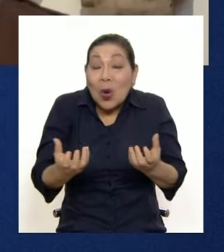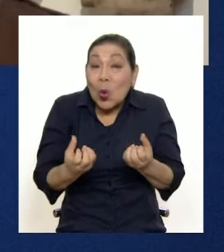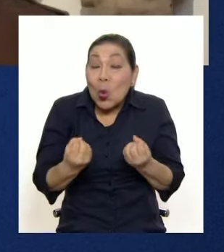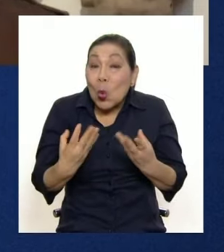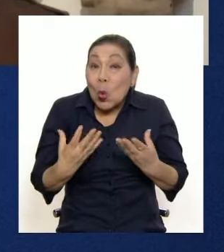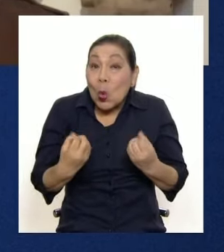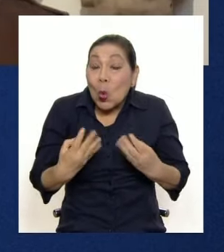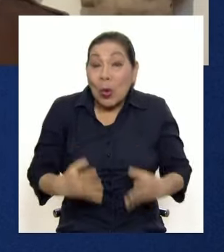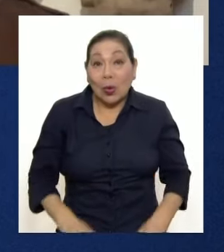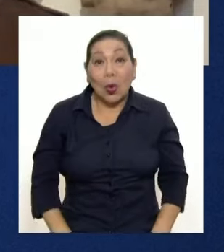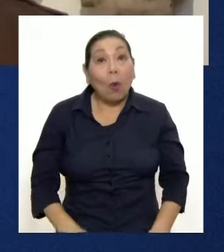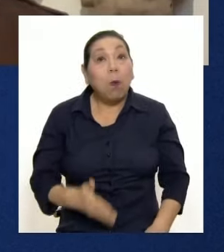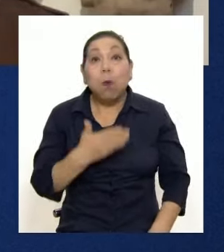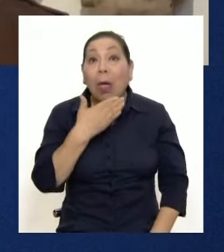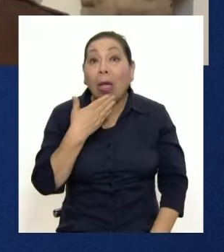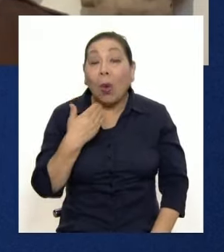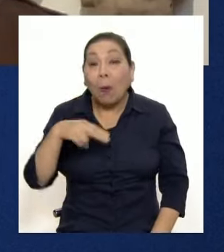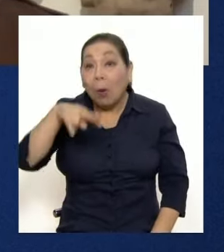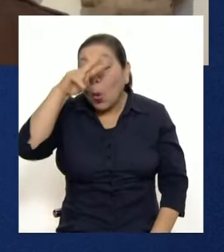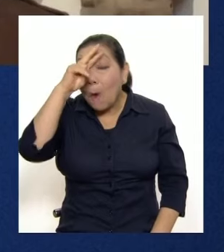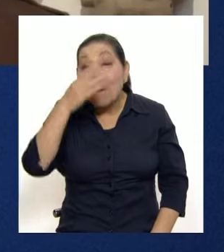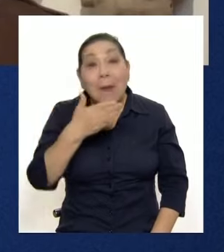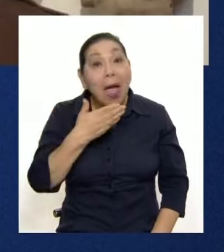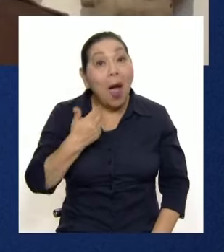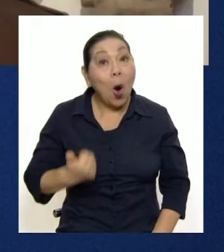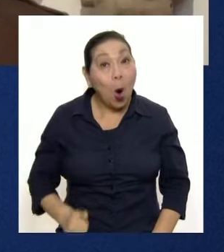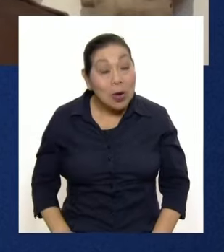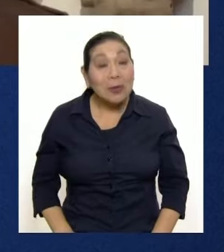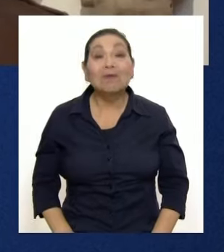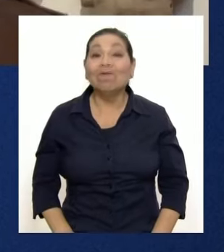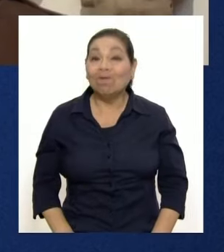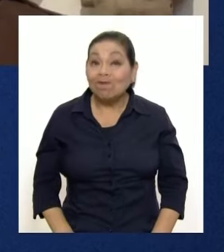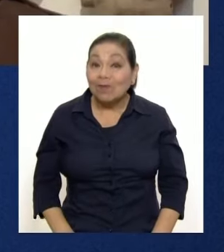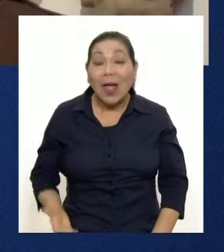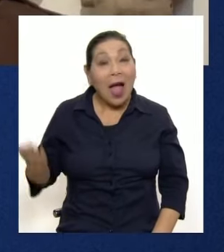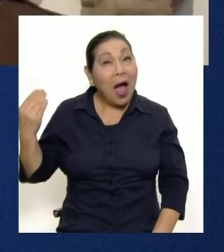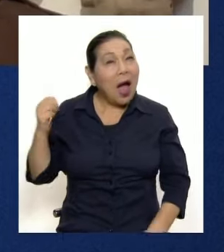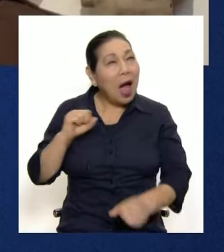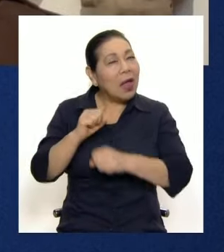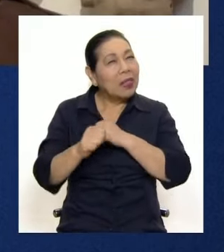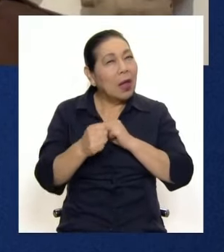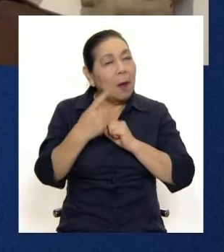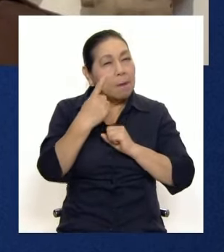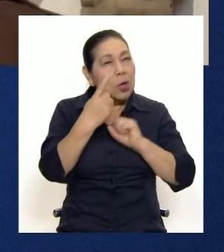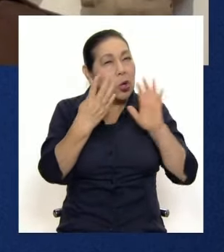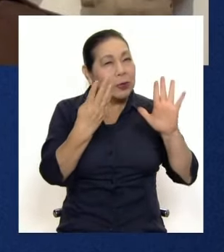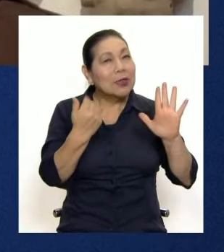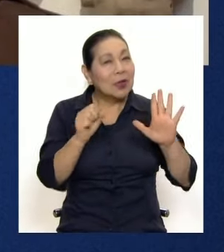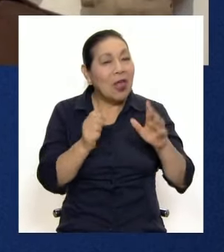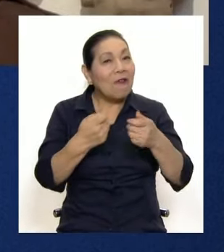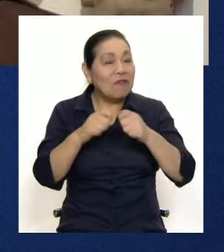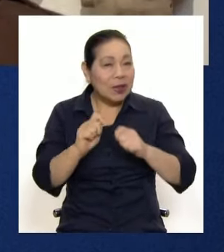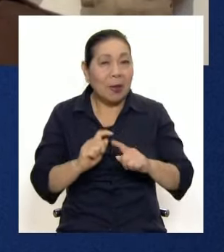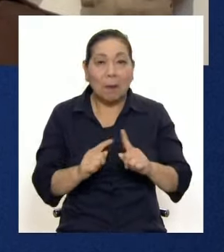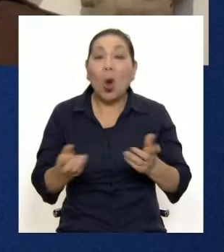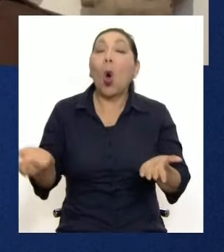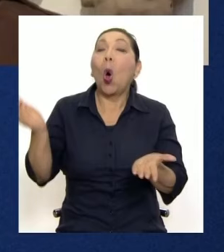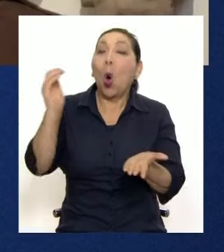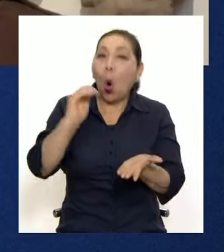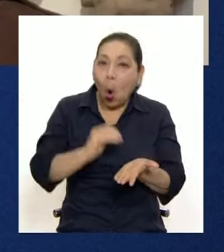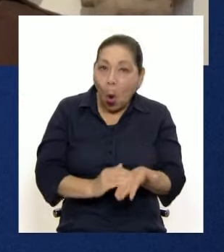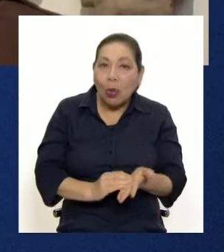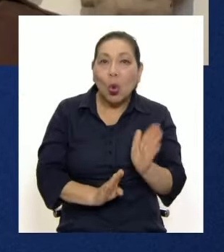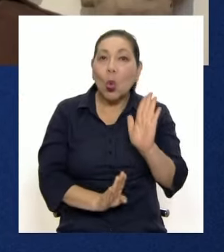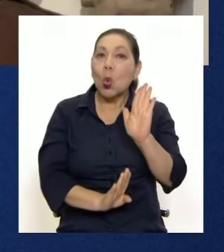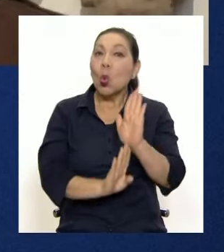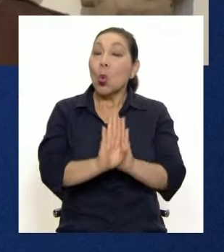tanta calidad en el Perú lo fue hasta los años 60 fue un producto de exportación Y nuevamente se está